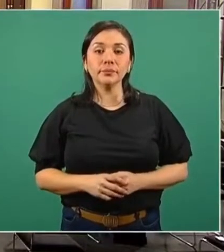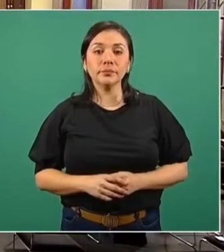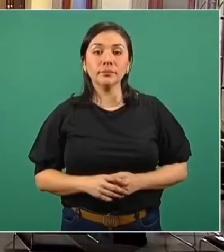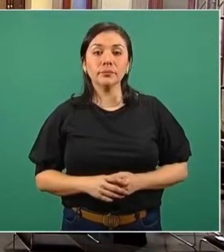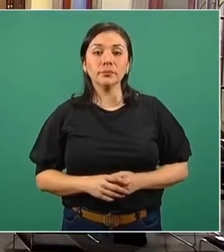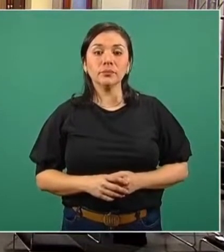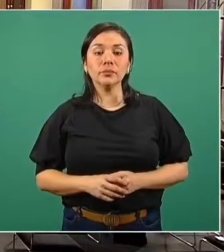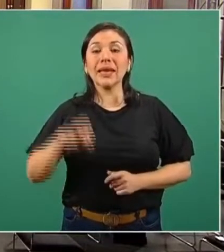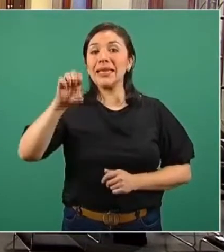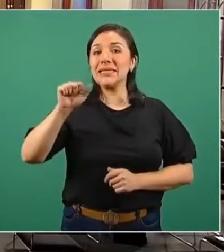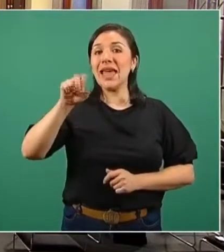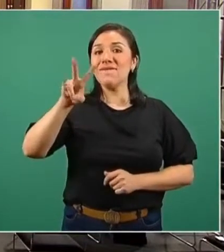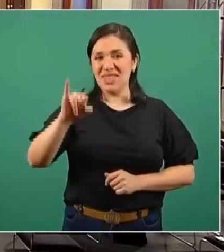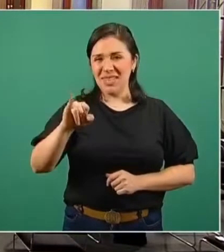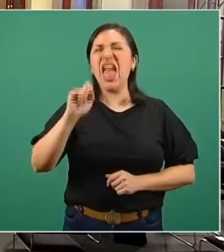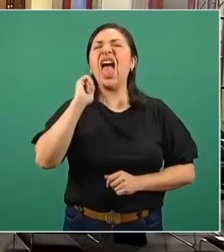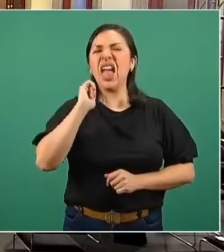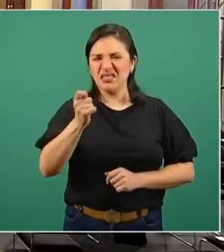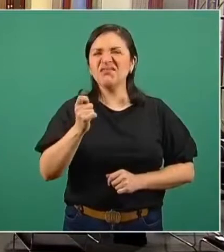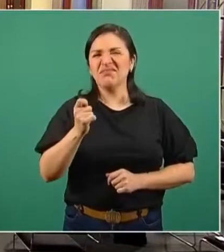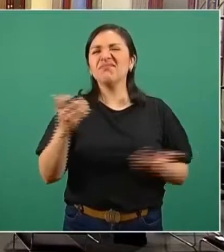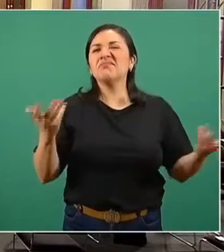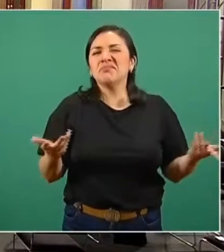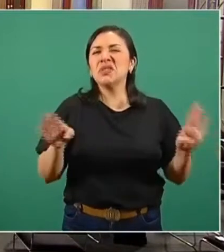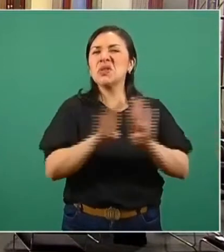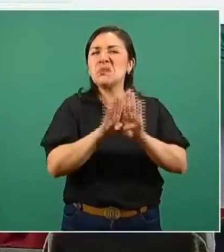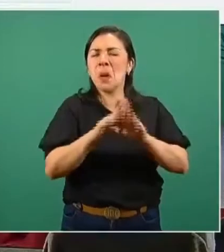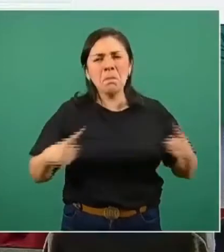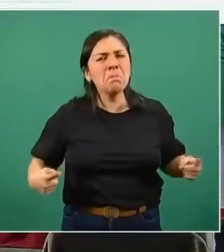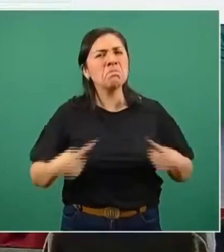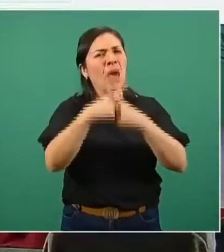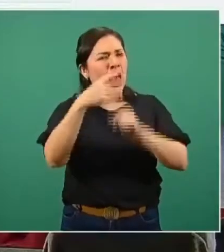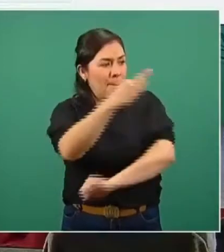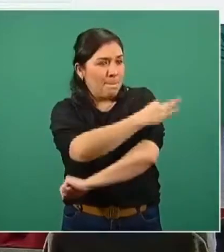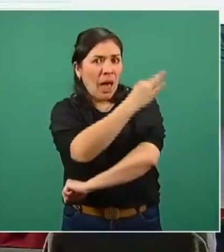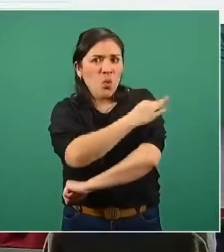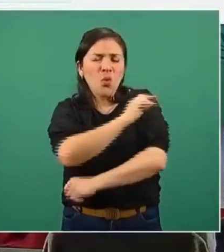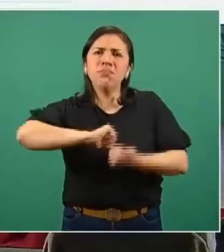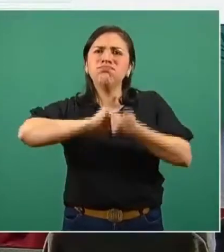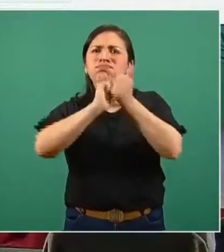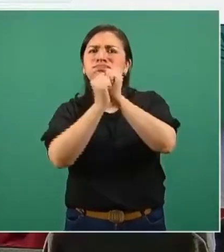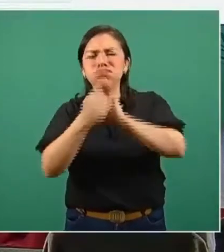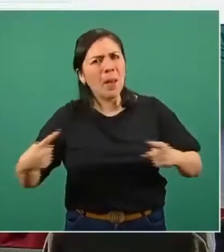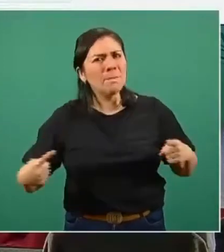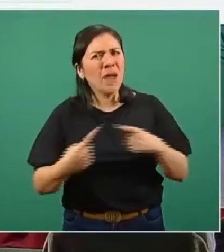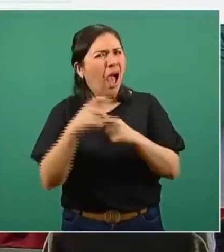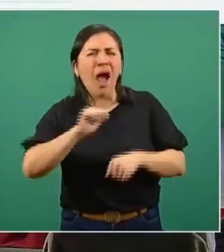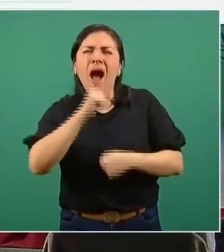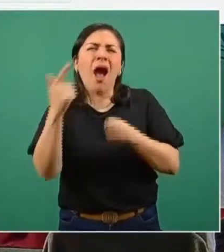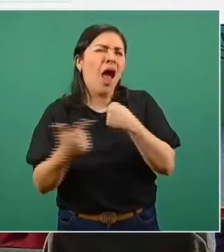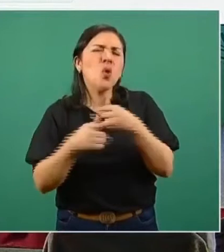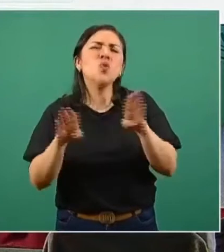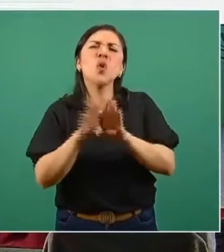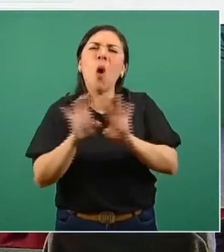Los ESAVI, los eventos supuestamente atribuibles a la vacunación e inmunización, o lo que